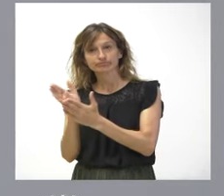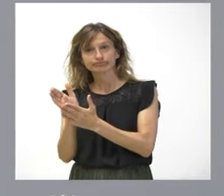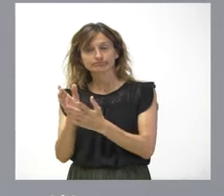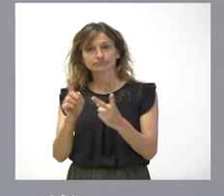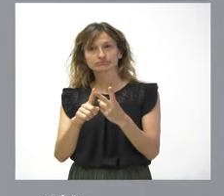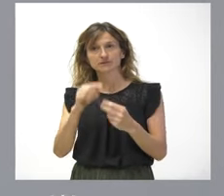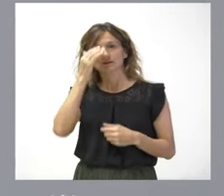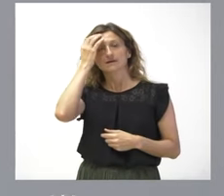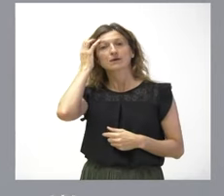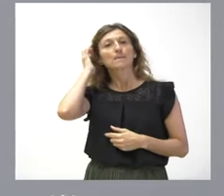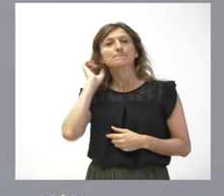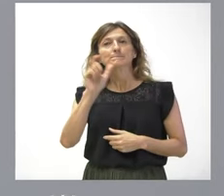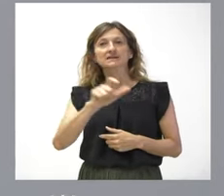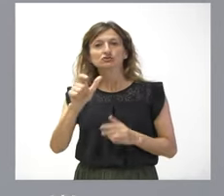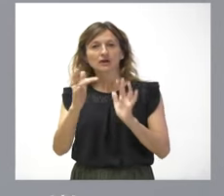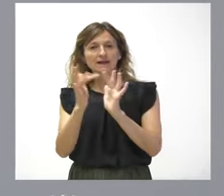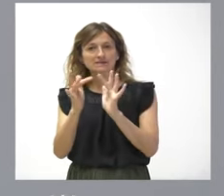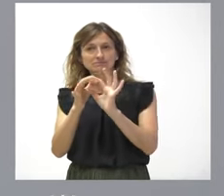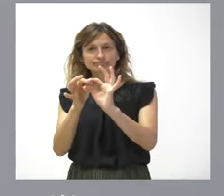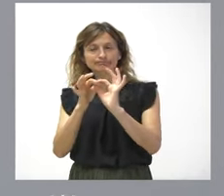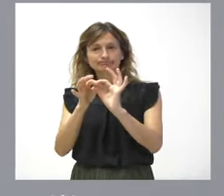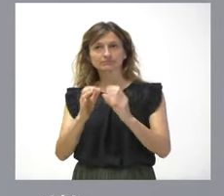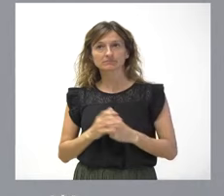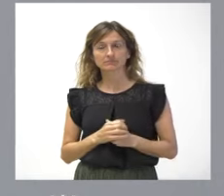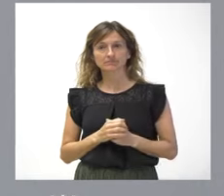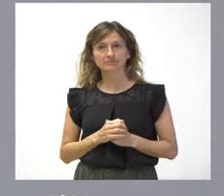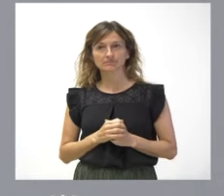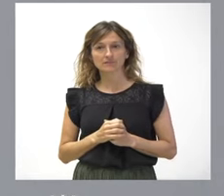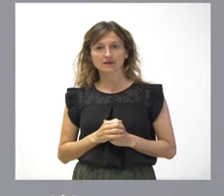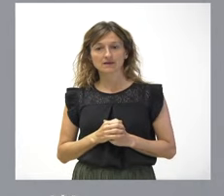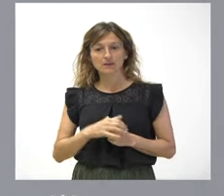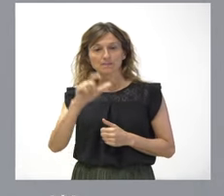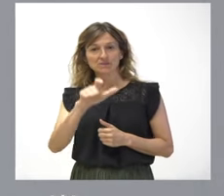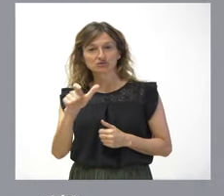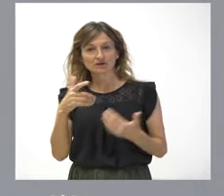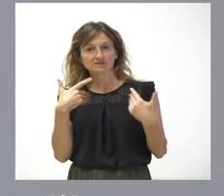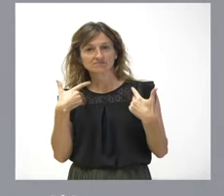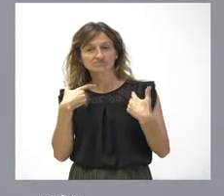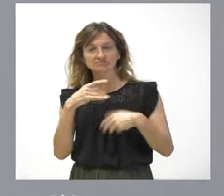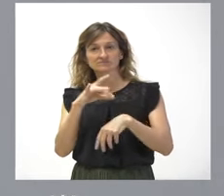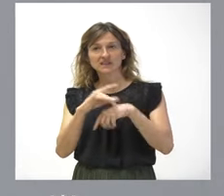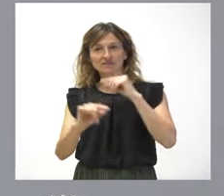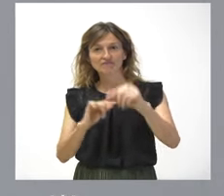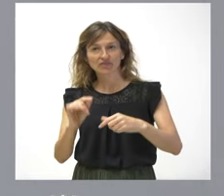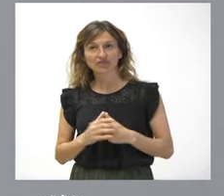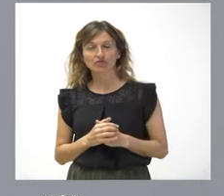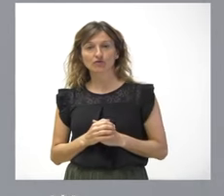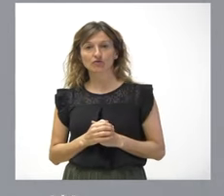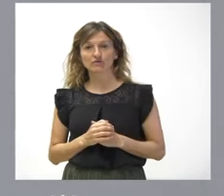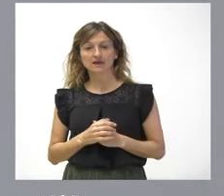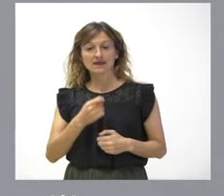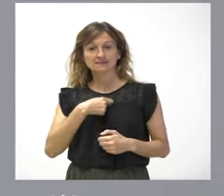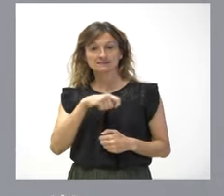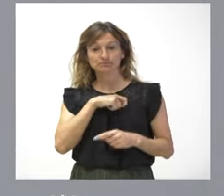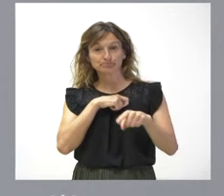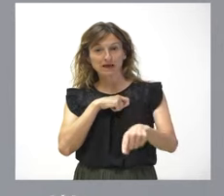personas que tien una relación muy directa con los que tienen esa infección bien en España en